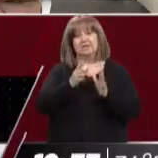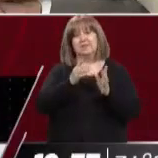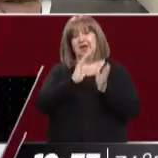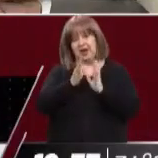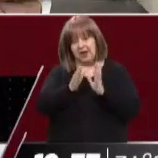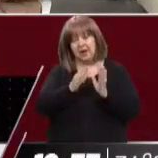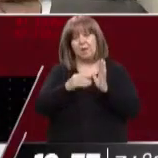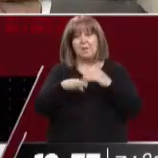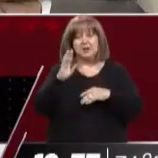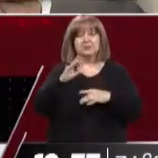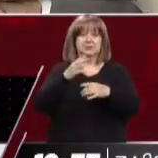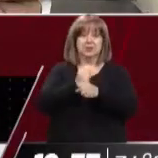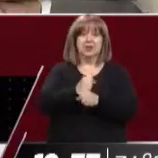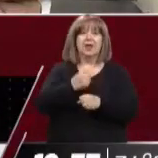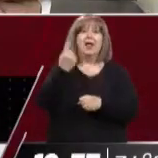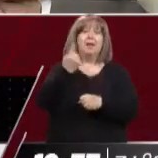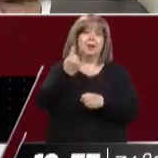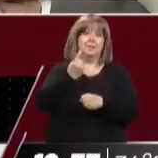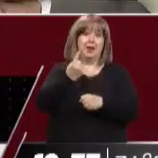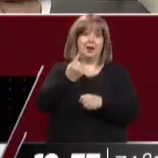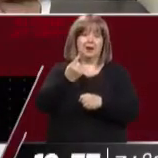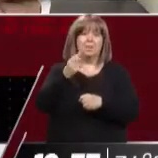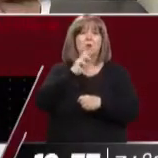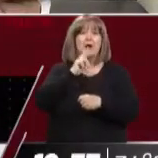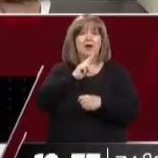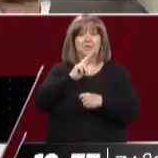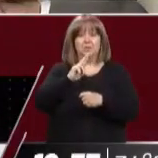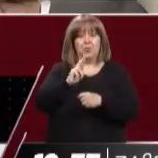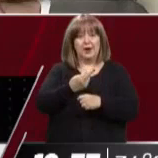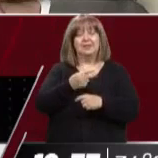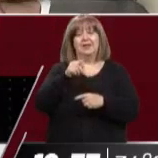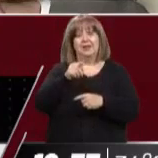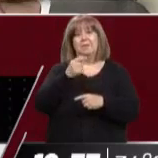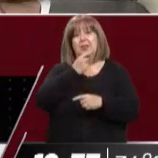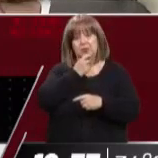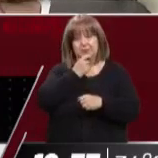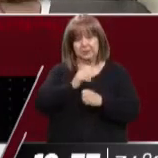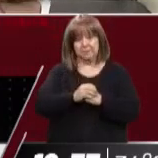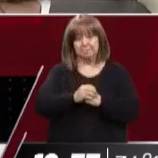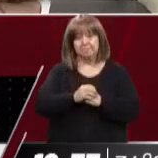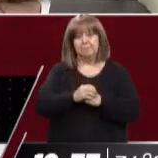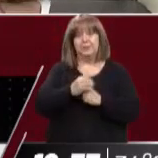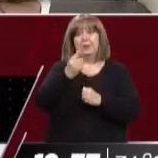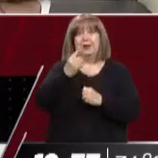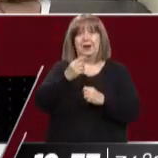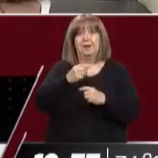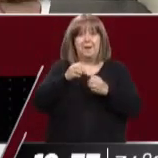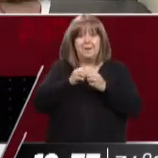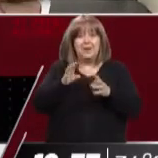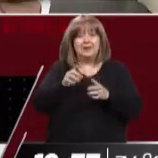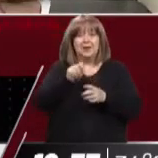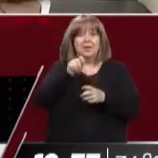Estamos hablando del primer femicidio del año en la provincia de Mendoza, que nada más que, ni nada menos